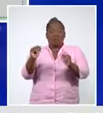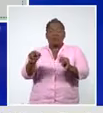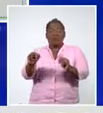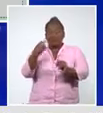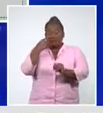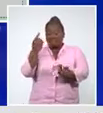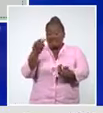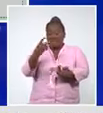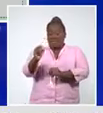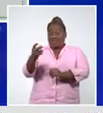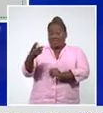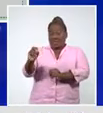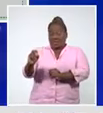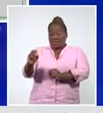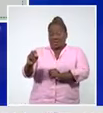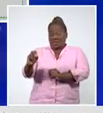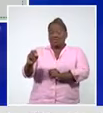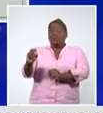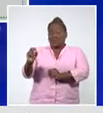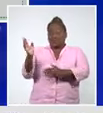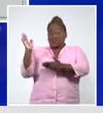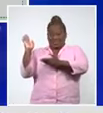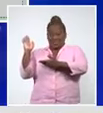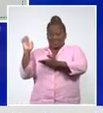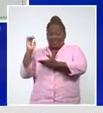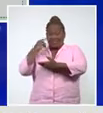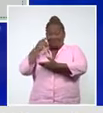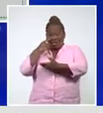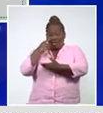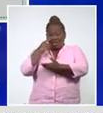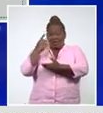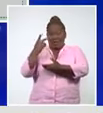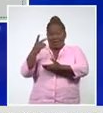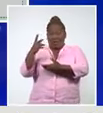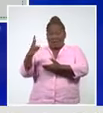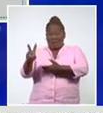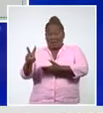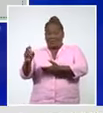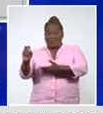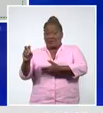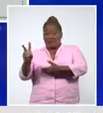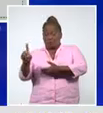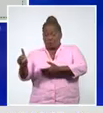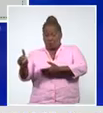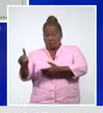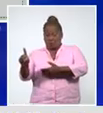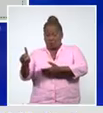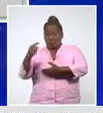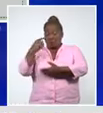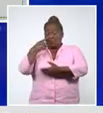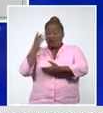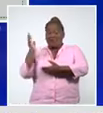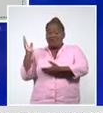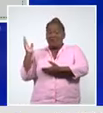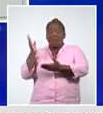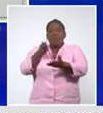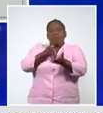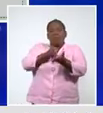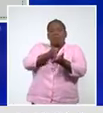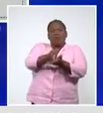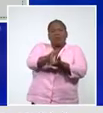2020, prácticamente el 2021 son las dos últimas fechas que aparecen en el 2020, se mantuvo con una